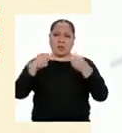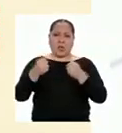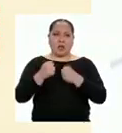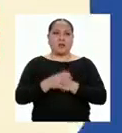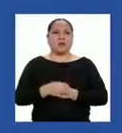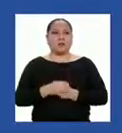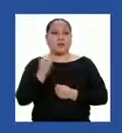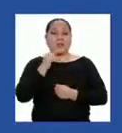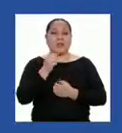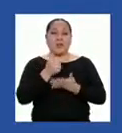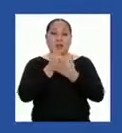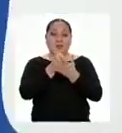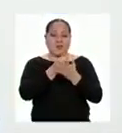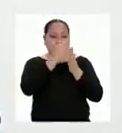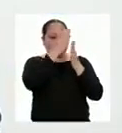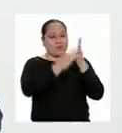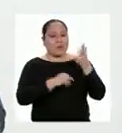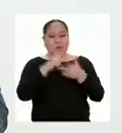supresión también.